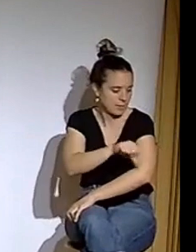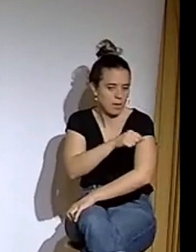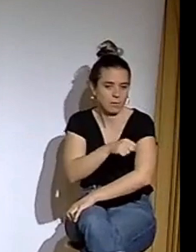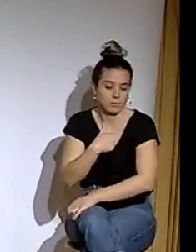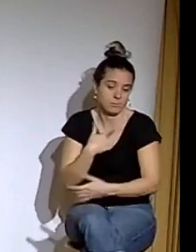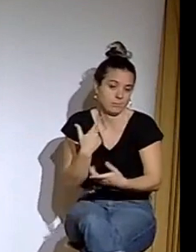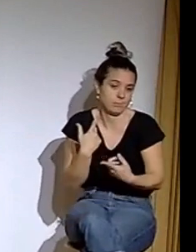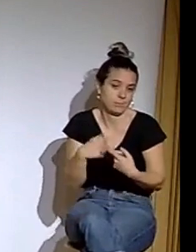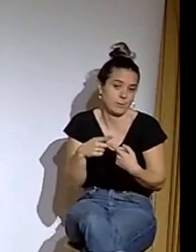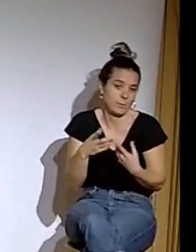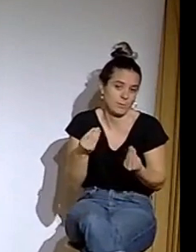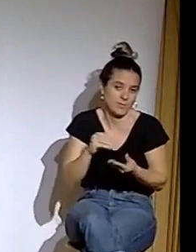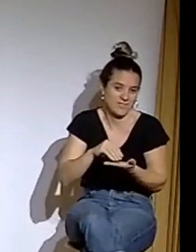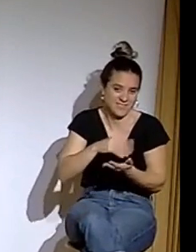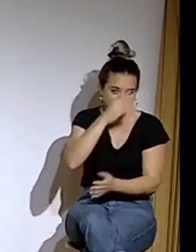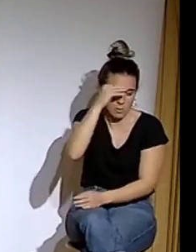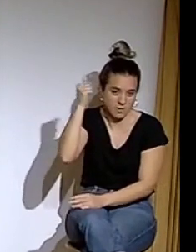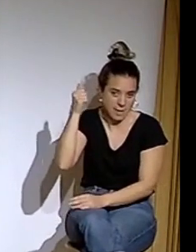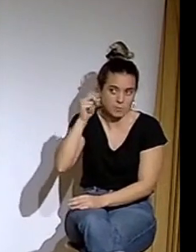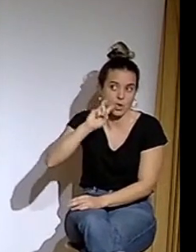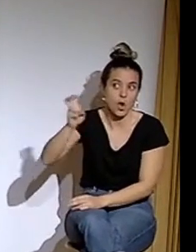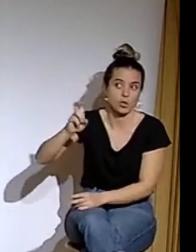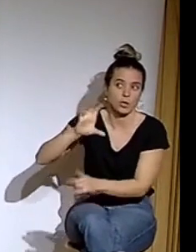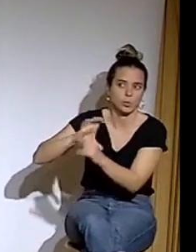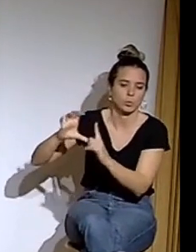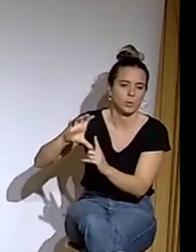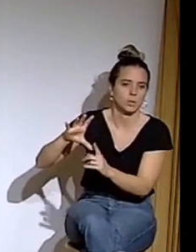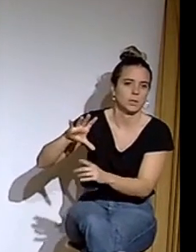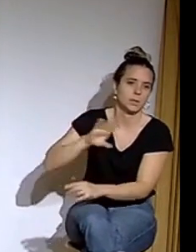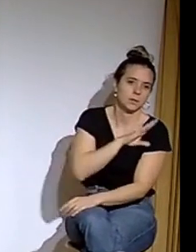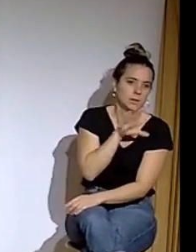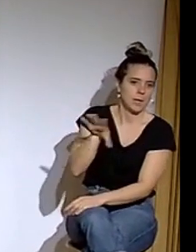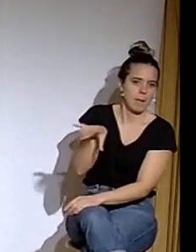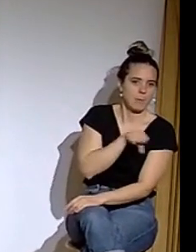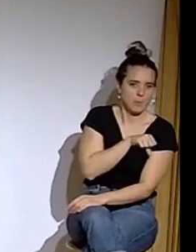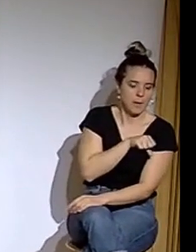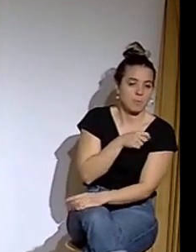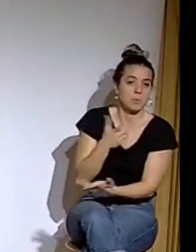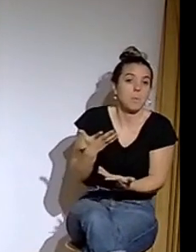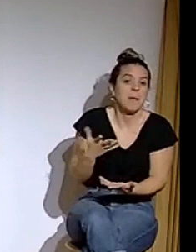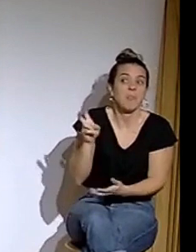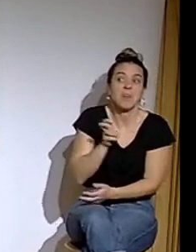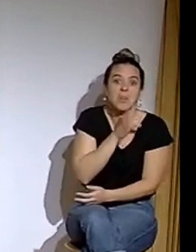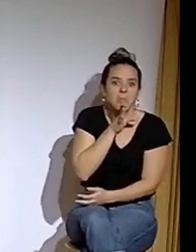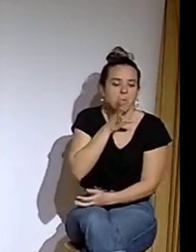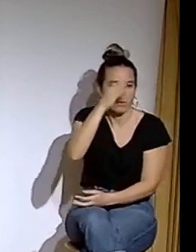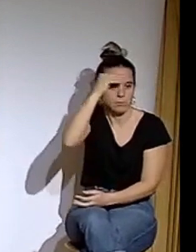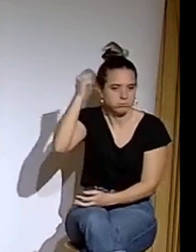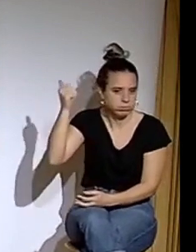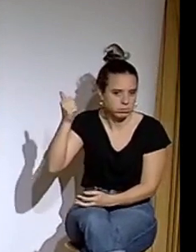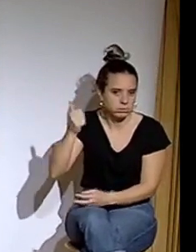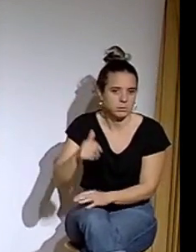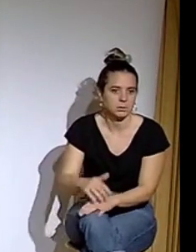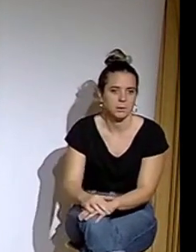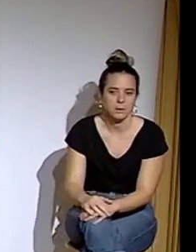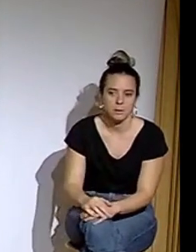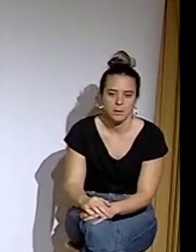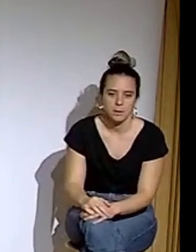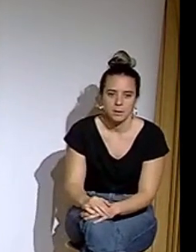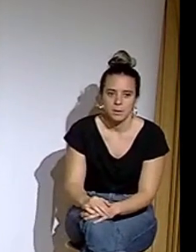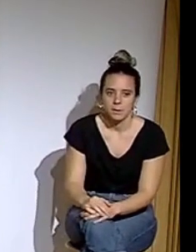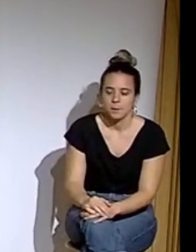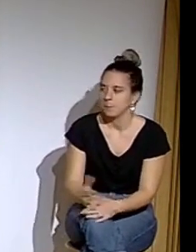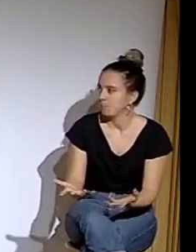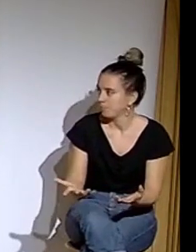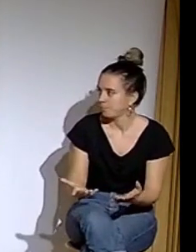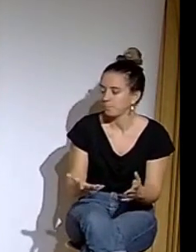olvidado También muchas cosas de otras culturas que nos apropiamos y nos olvidamos de su origen no y por